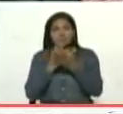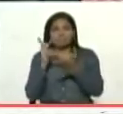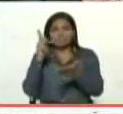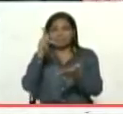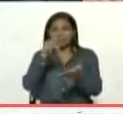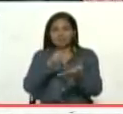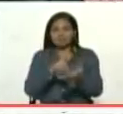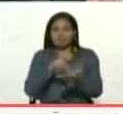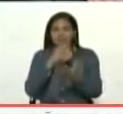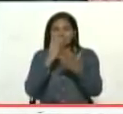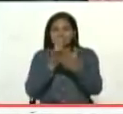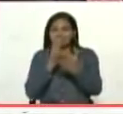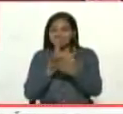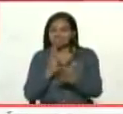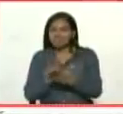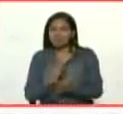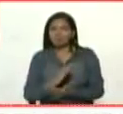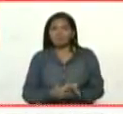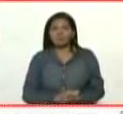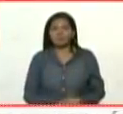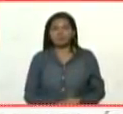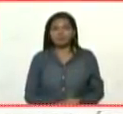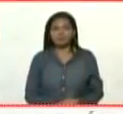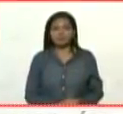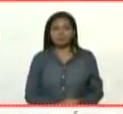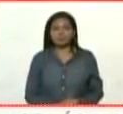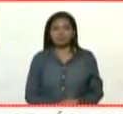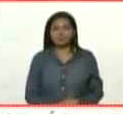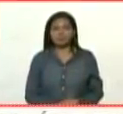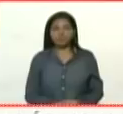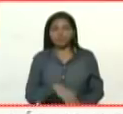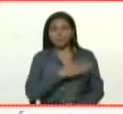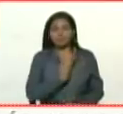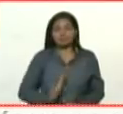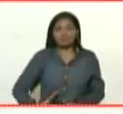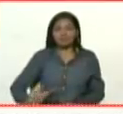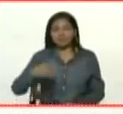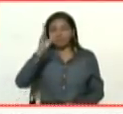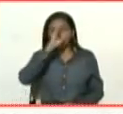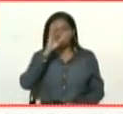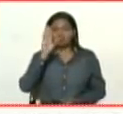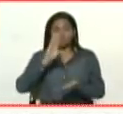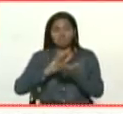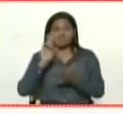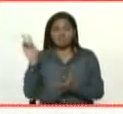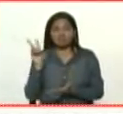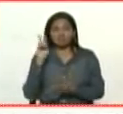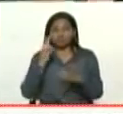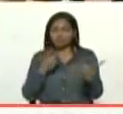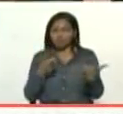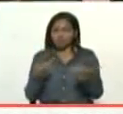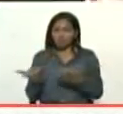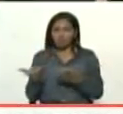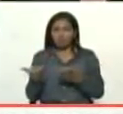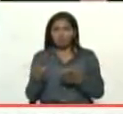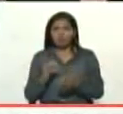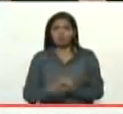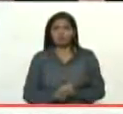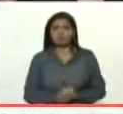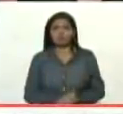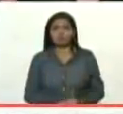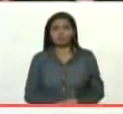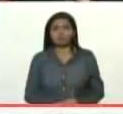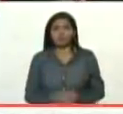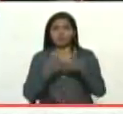Compañero Calixto Ortega, presidente del Banco Central de Venezuela, bienvenido, doctor Calixto Ortega,